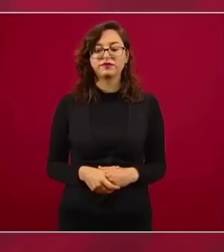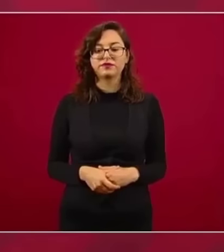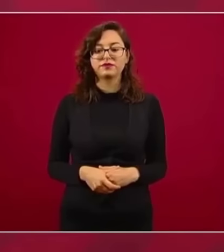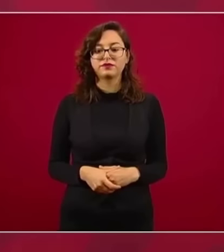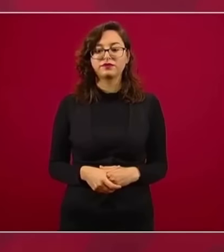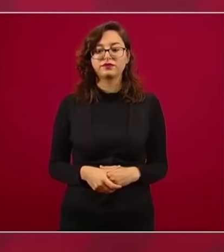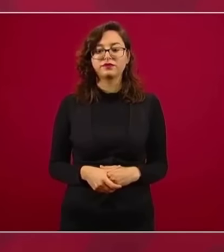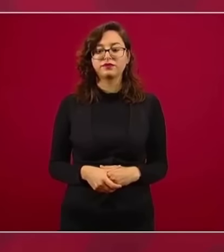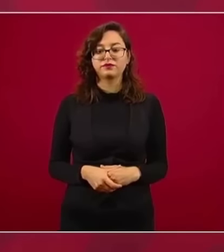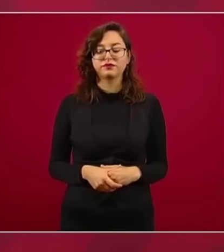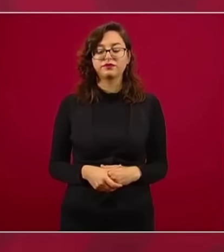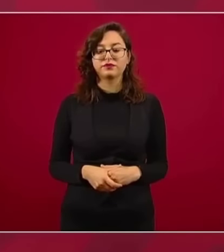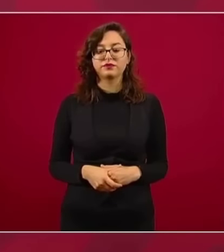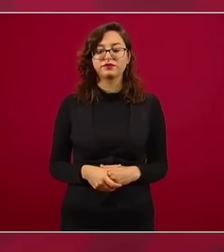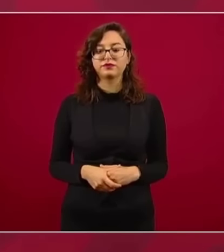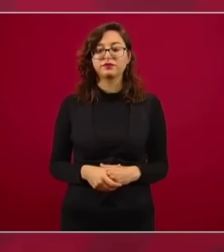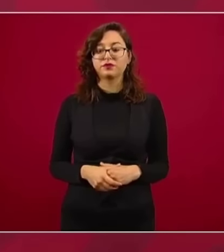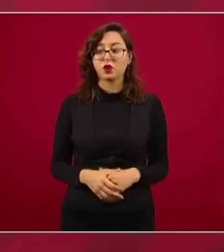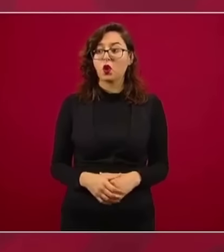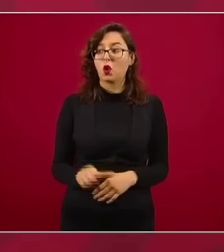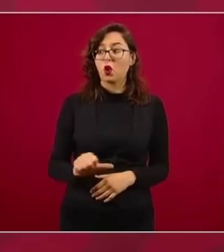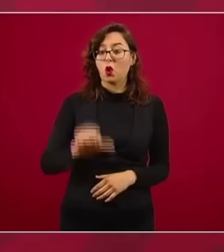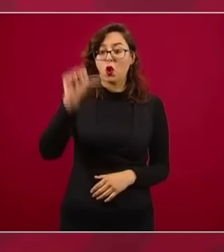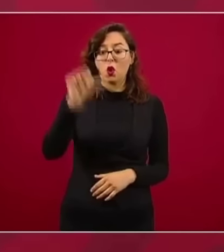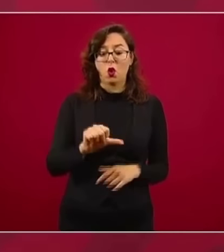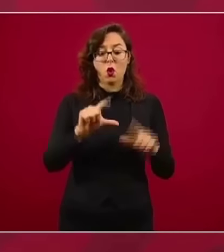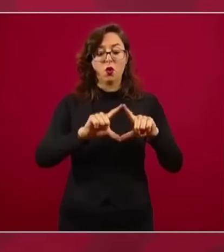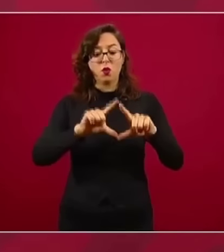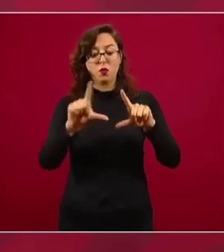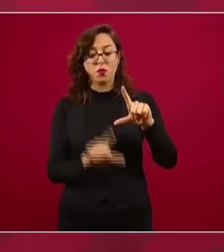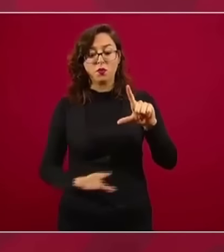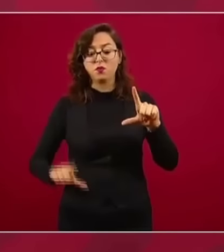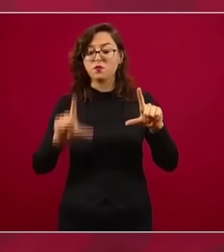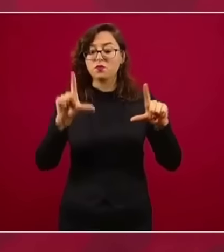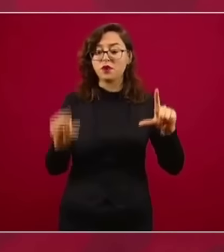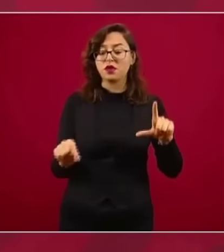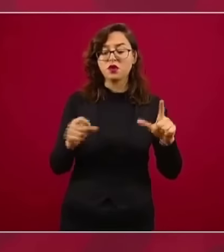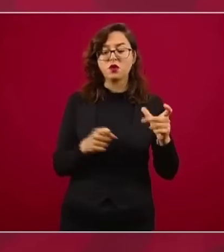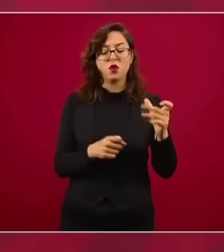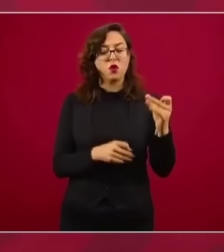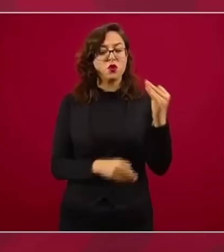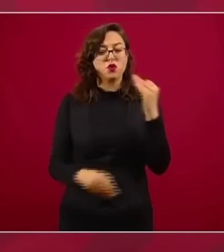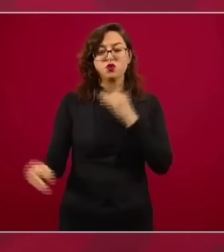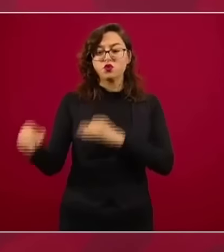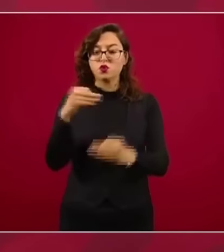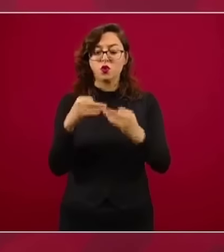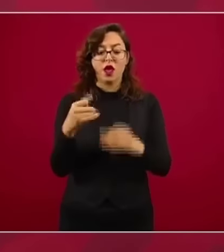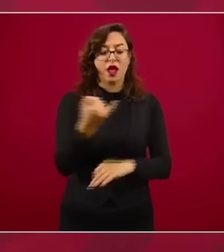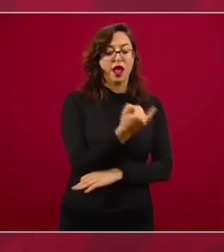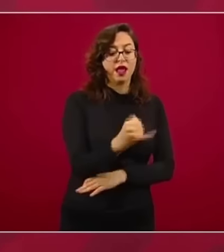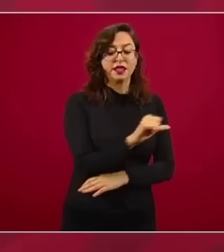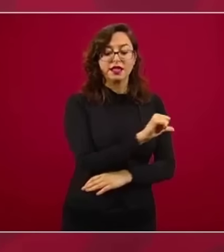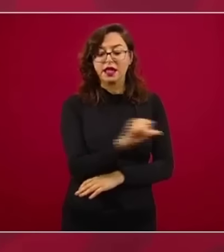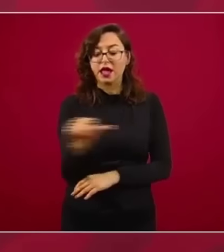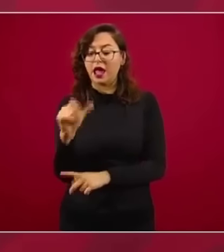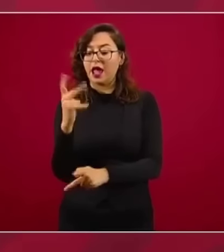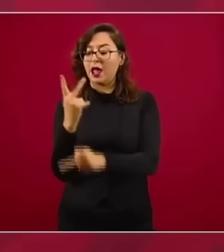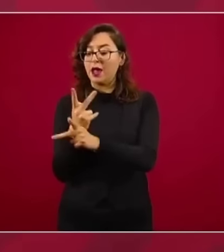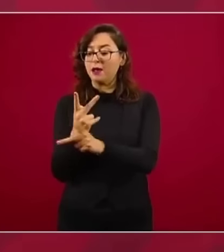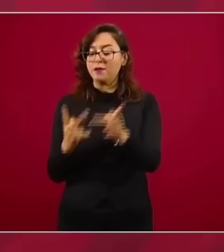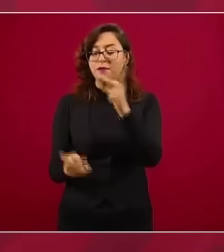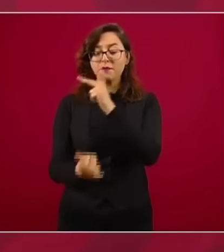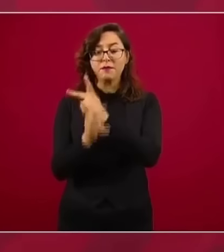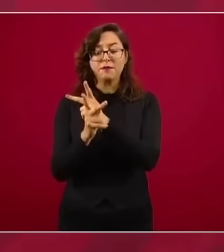estamos regresando a clases en educación básica y en educación media